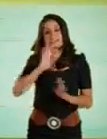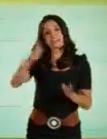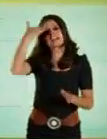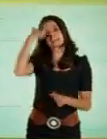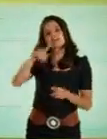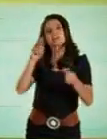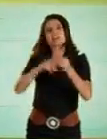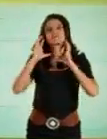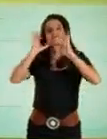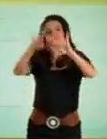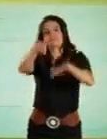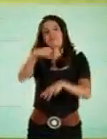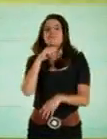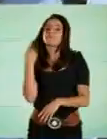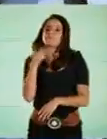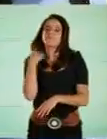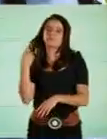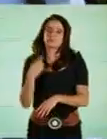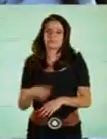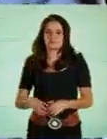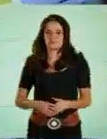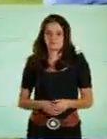Ya sabemos a quién lanzarle los balones.